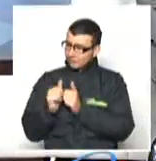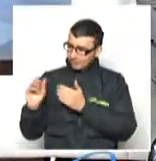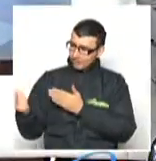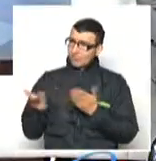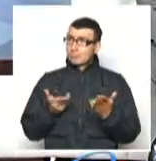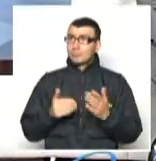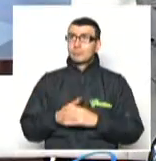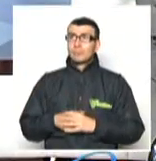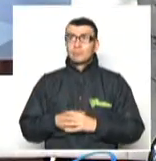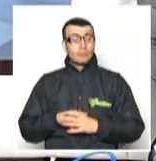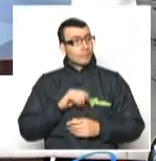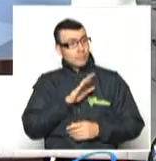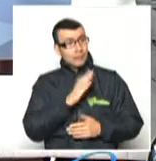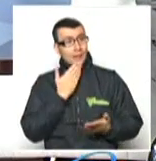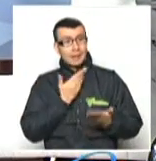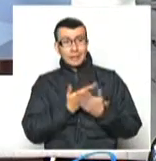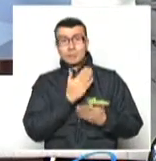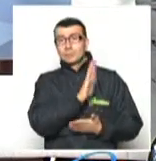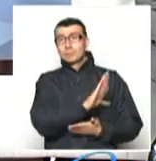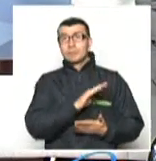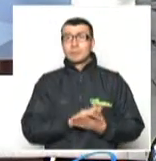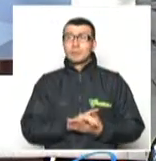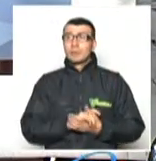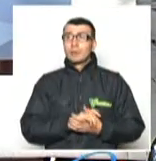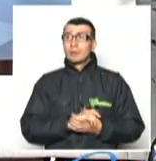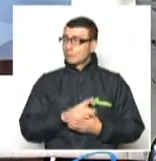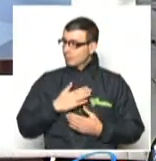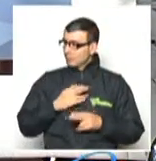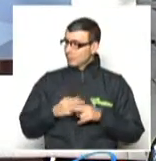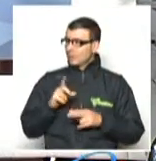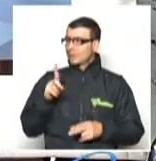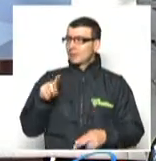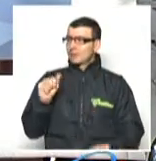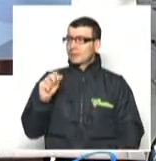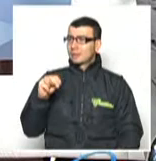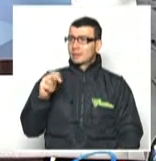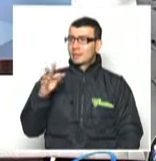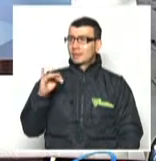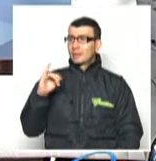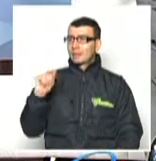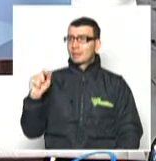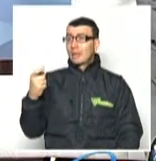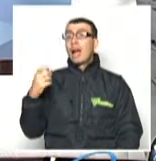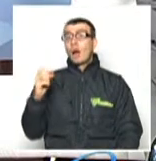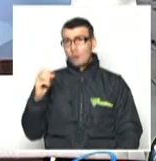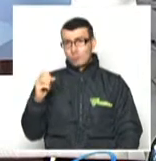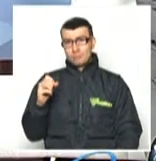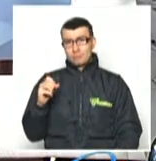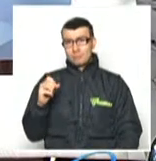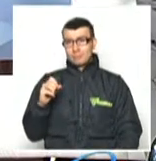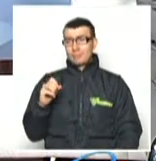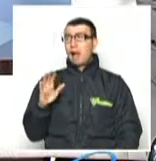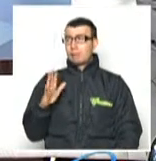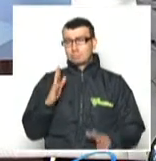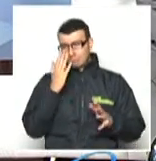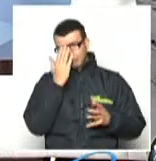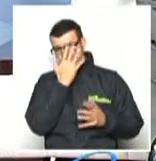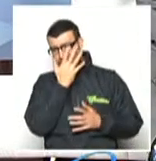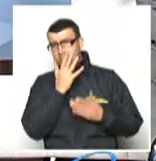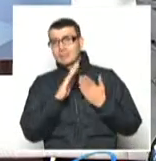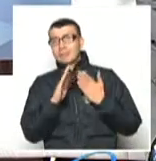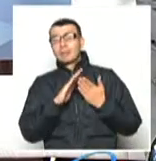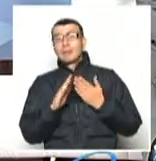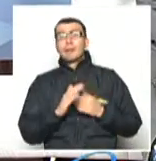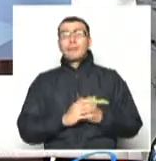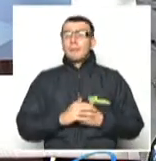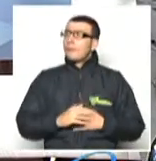a Conexión Vital. Muchas gracias, doctor. Santiago González. Santiago. Quería que usted nos hablara en